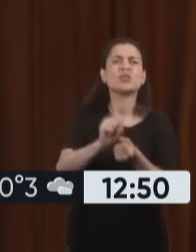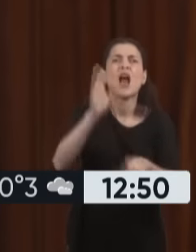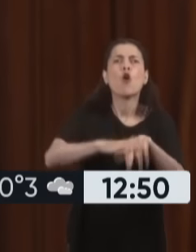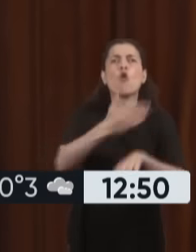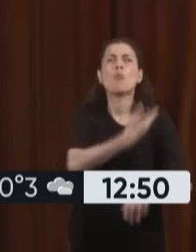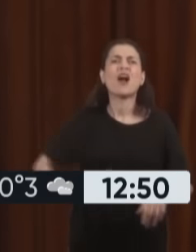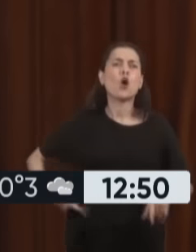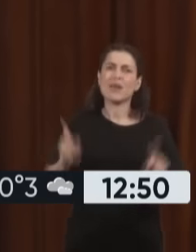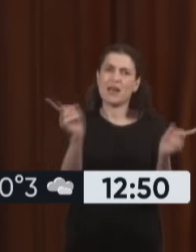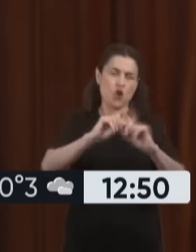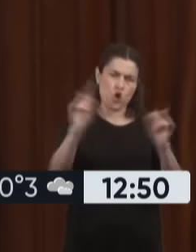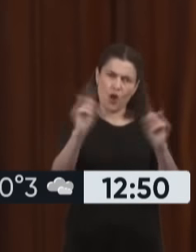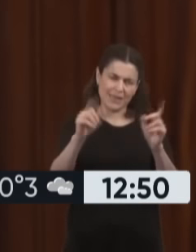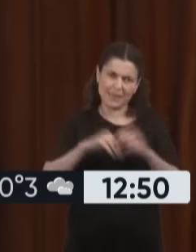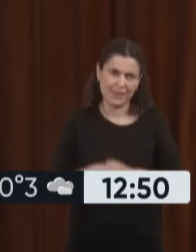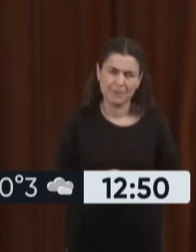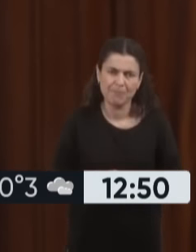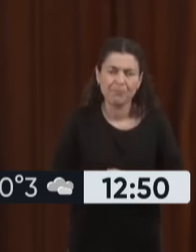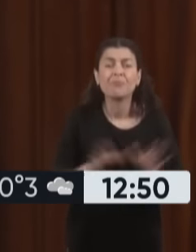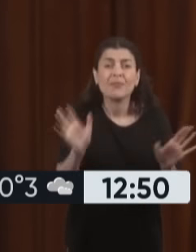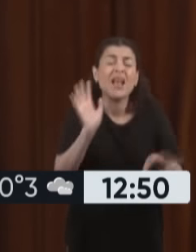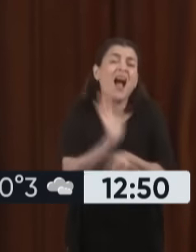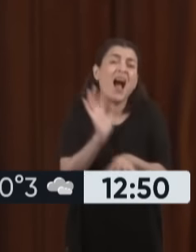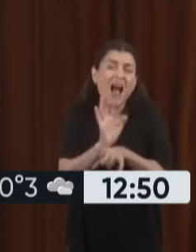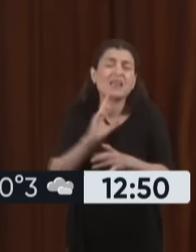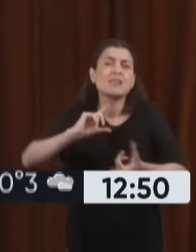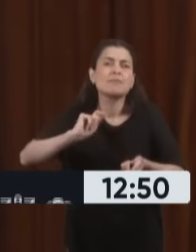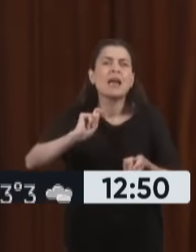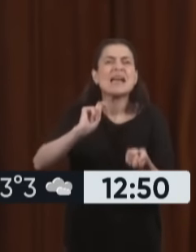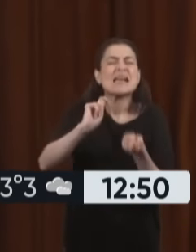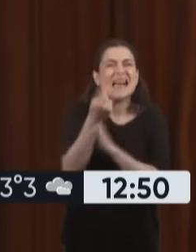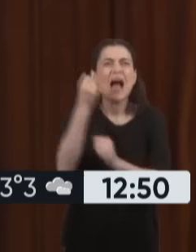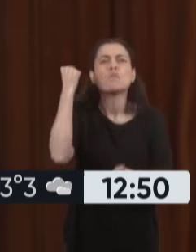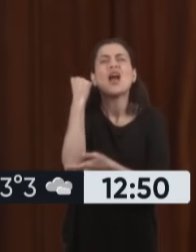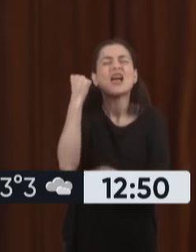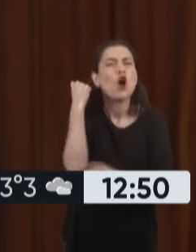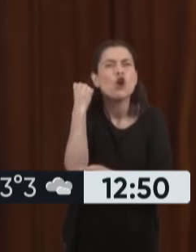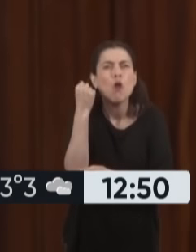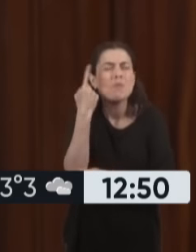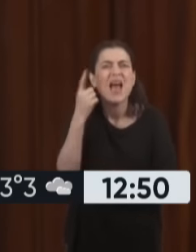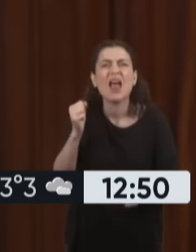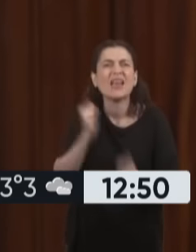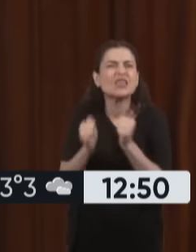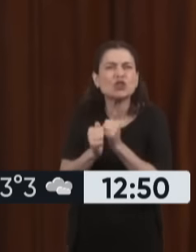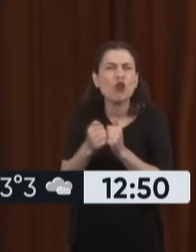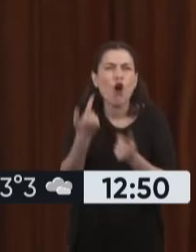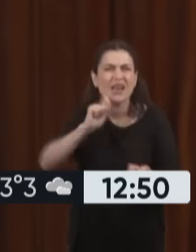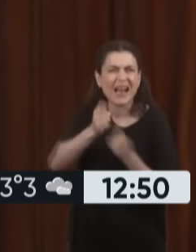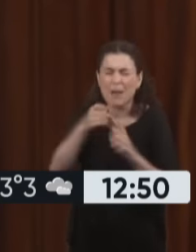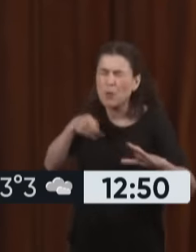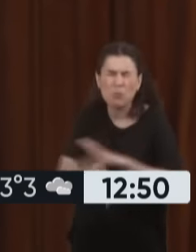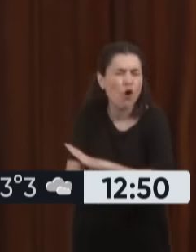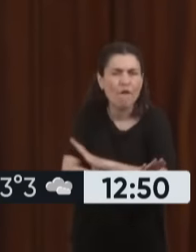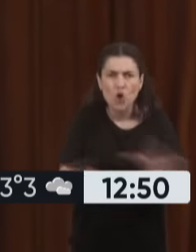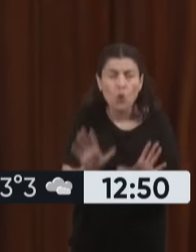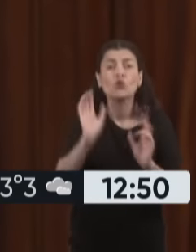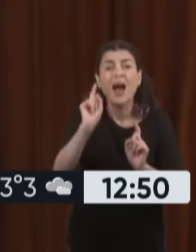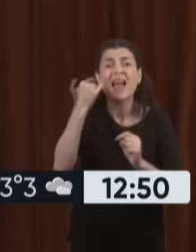Todo esto no es ni más ni menos que el esqueleto de la reforma económica más ambiciosa de la historia democrática y sus consecuencias